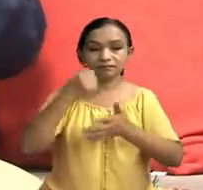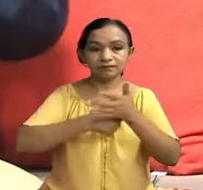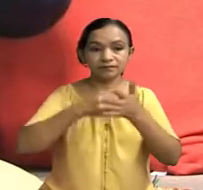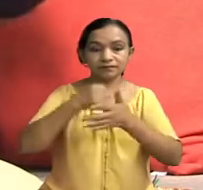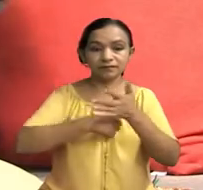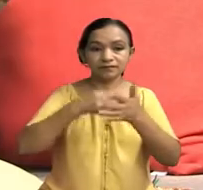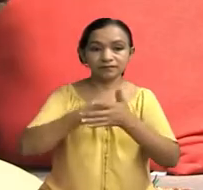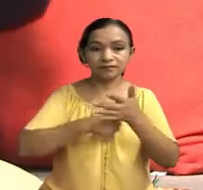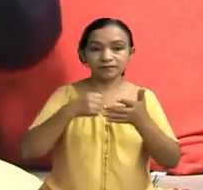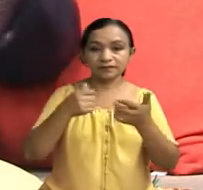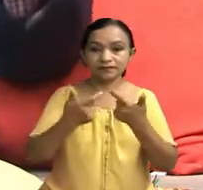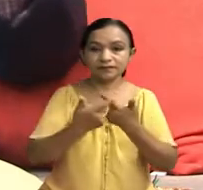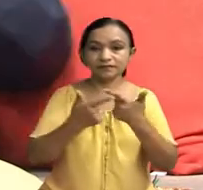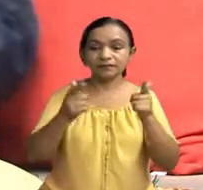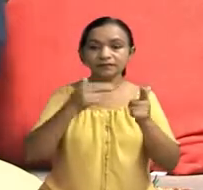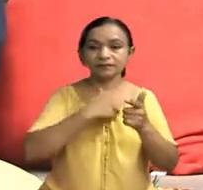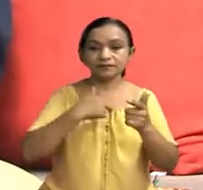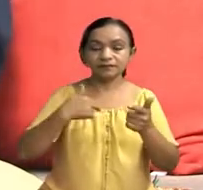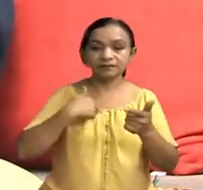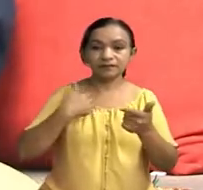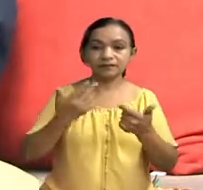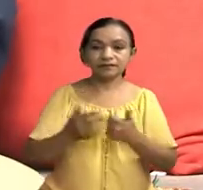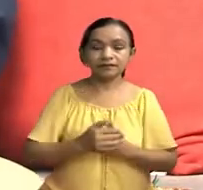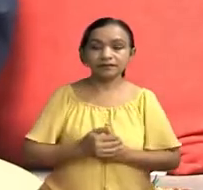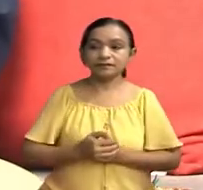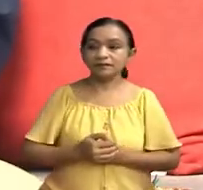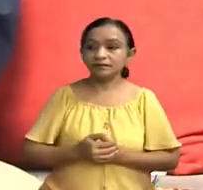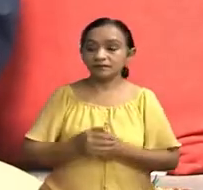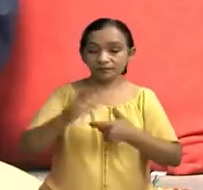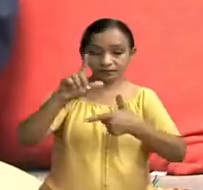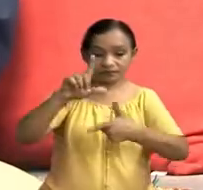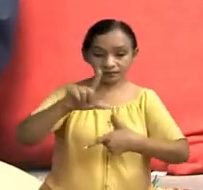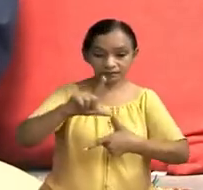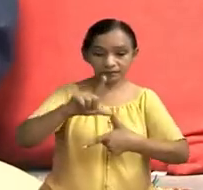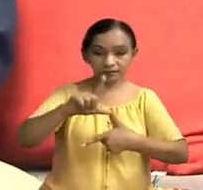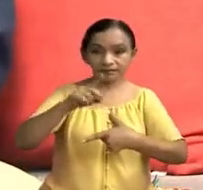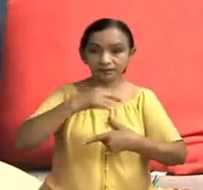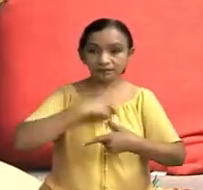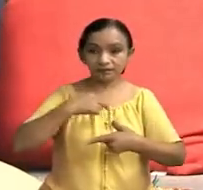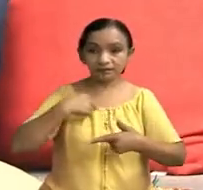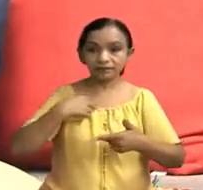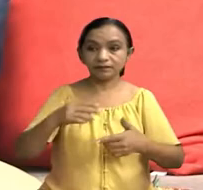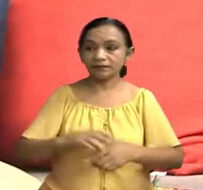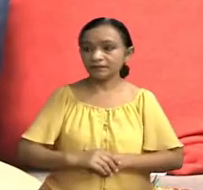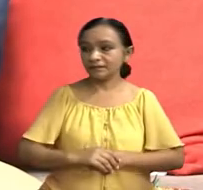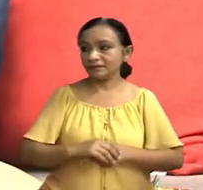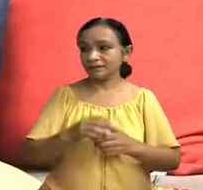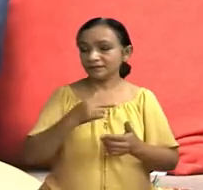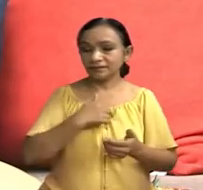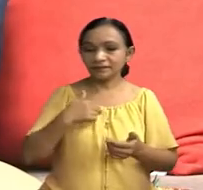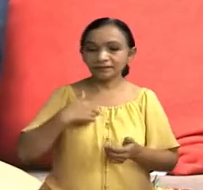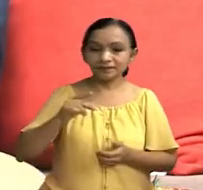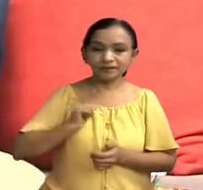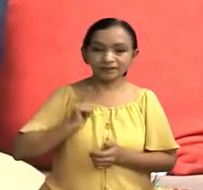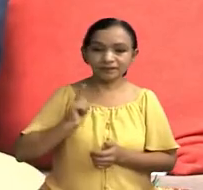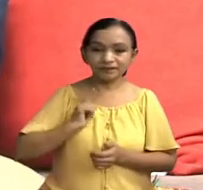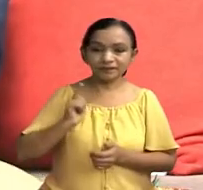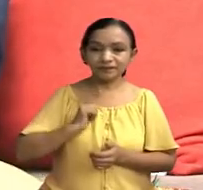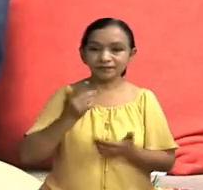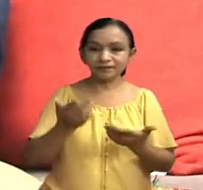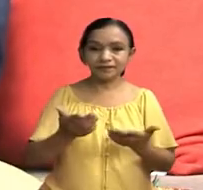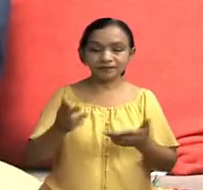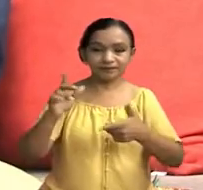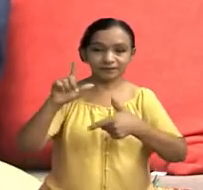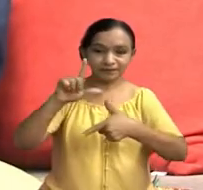la democracia real en América Latina y el Caribe? Hasta los años 80, lo que existía en América Latina y el Caribe